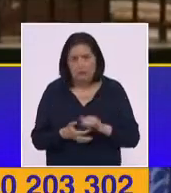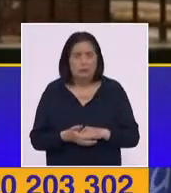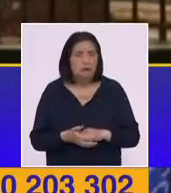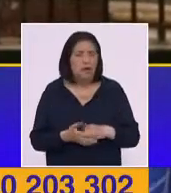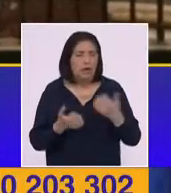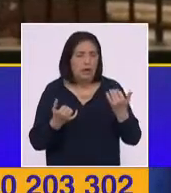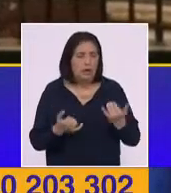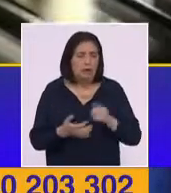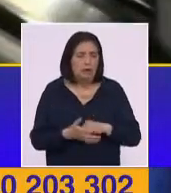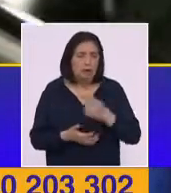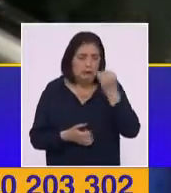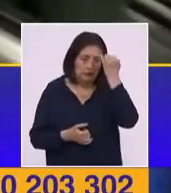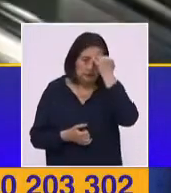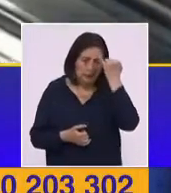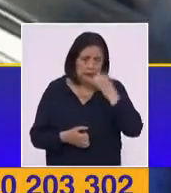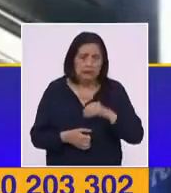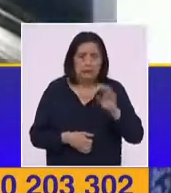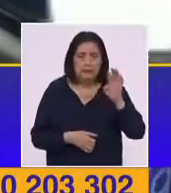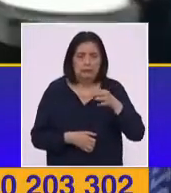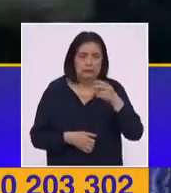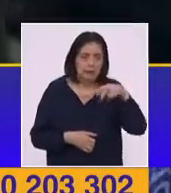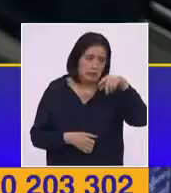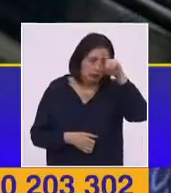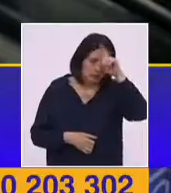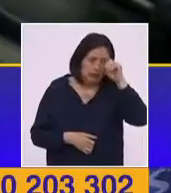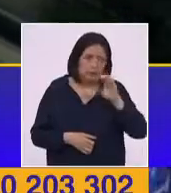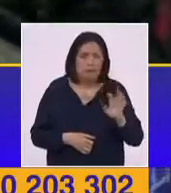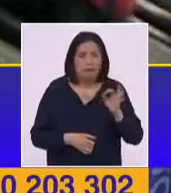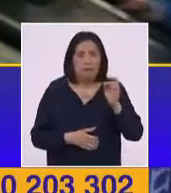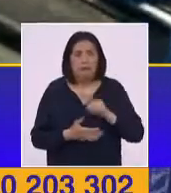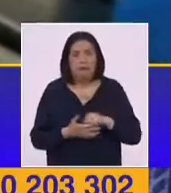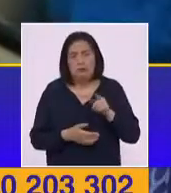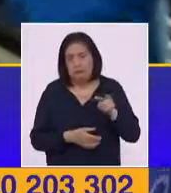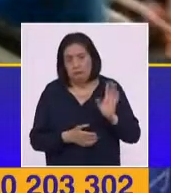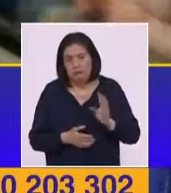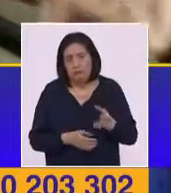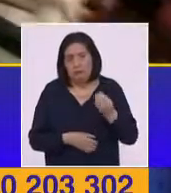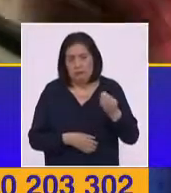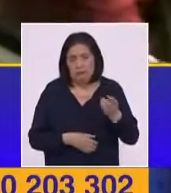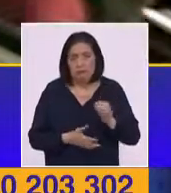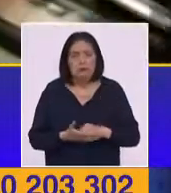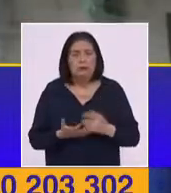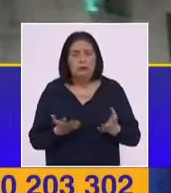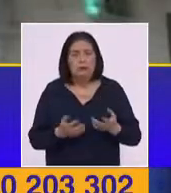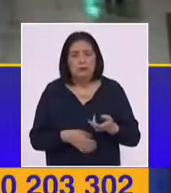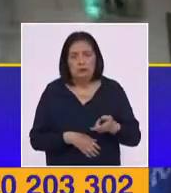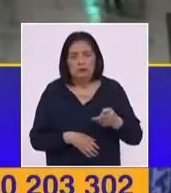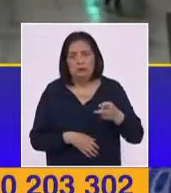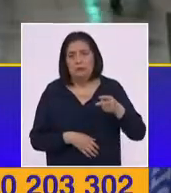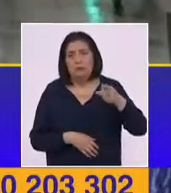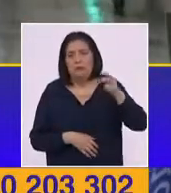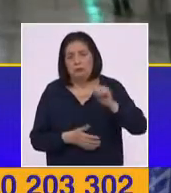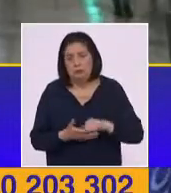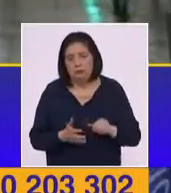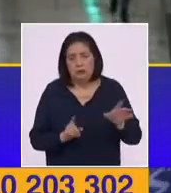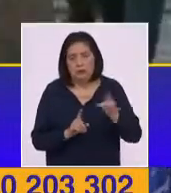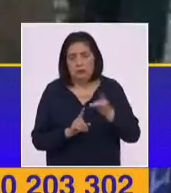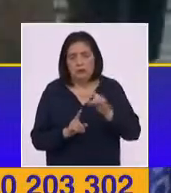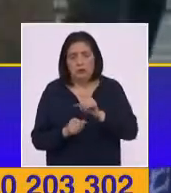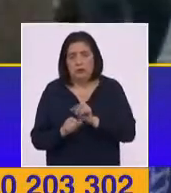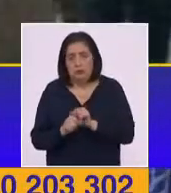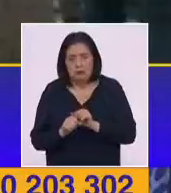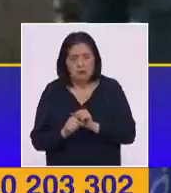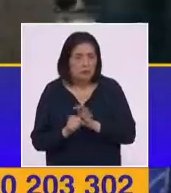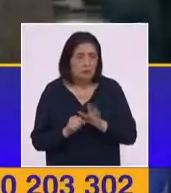la situación de Italia, el Reino Unido, Alemania y Francia es bastante peculiar porque están registrando un aumento considerable de contagios y lo